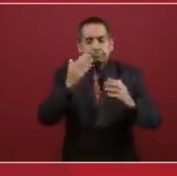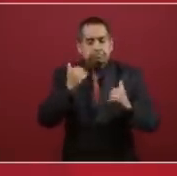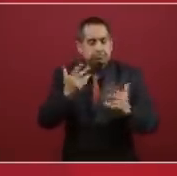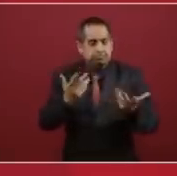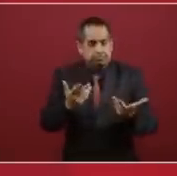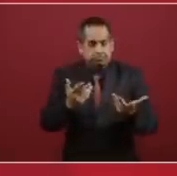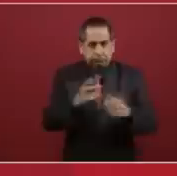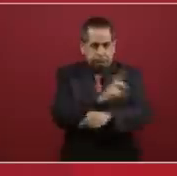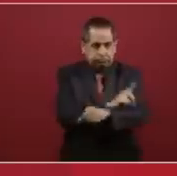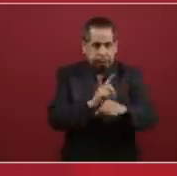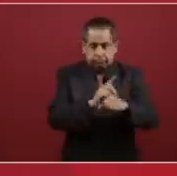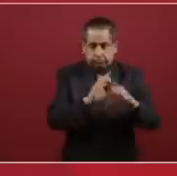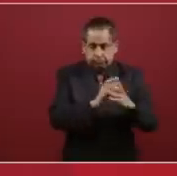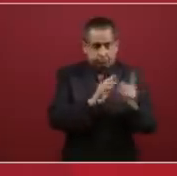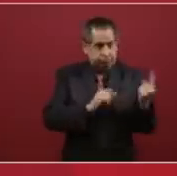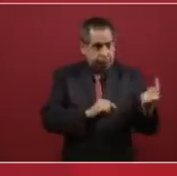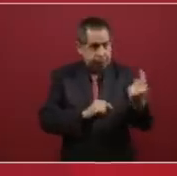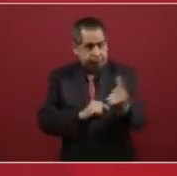Habían